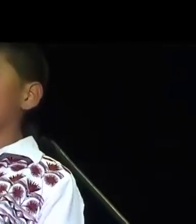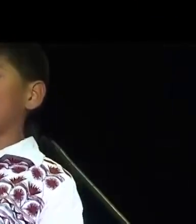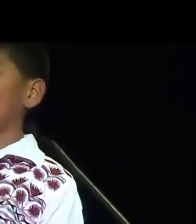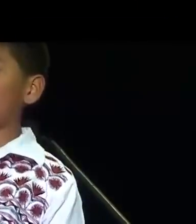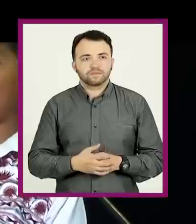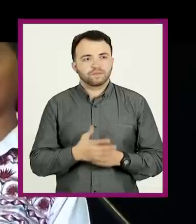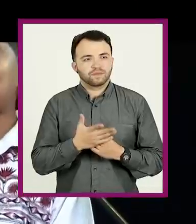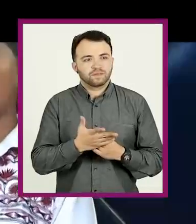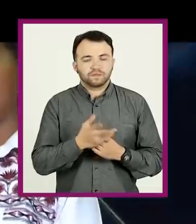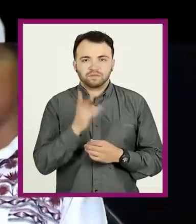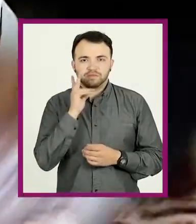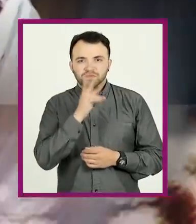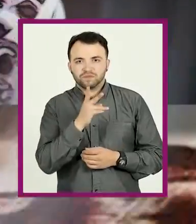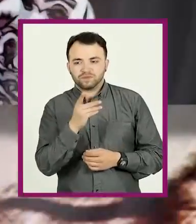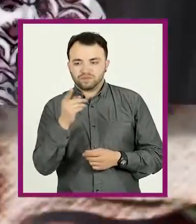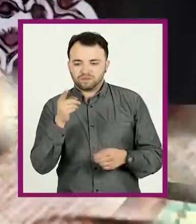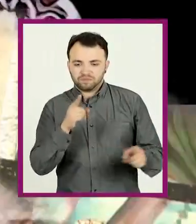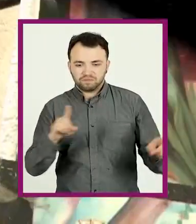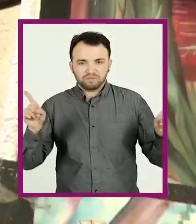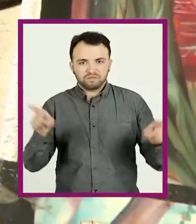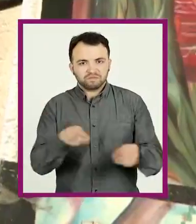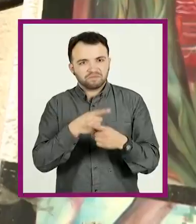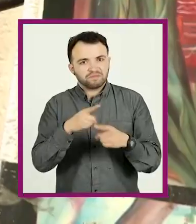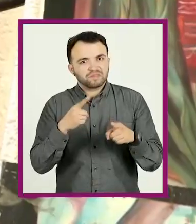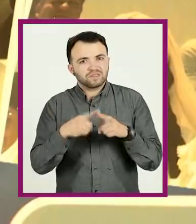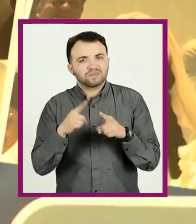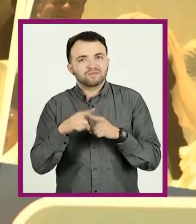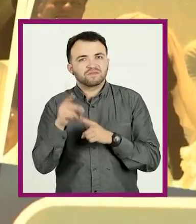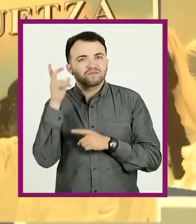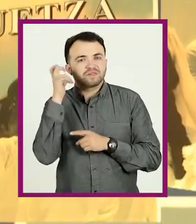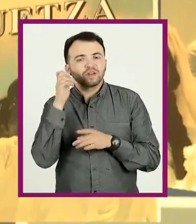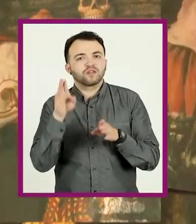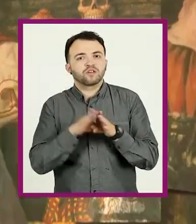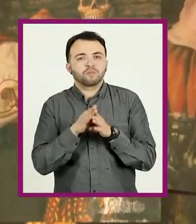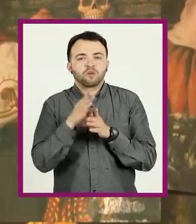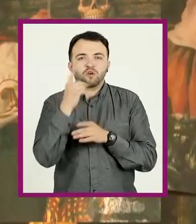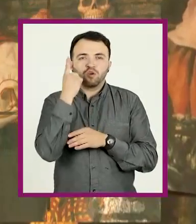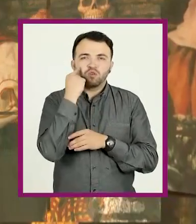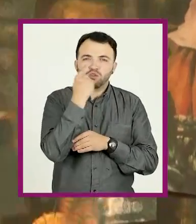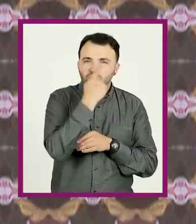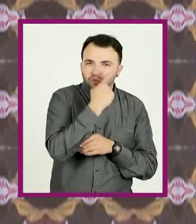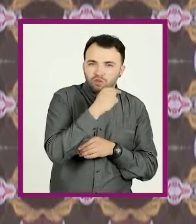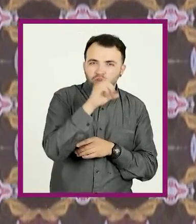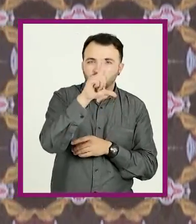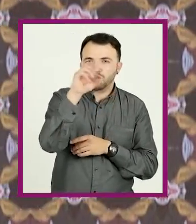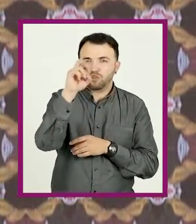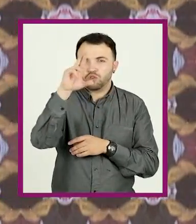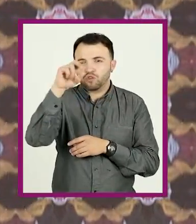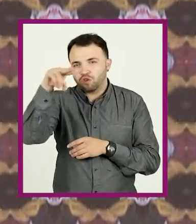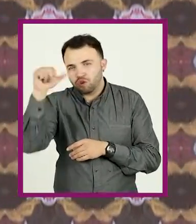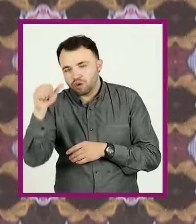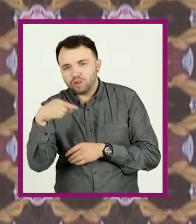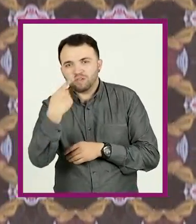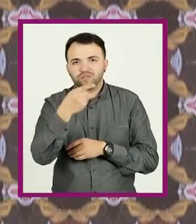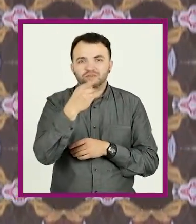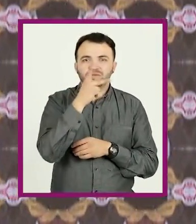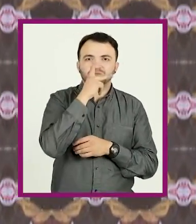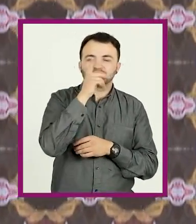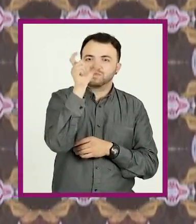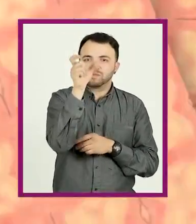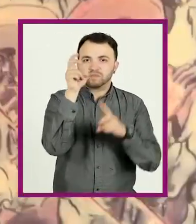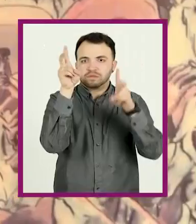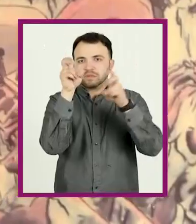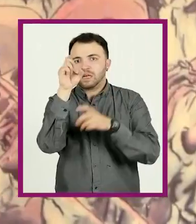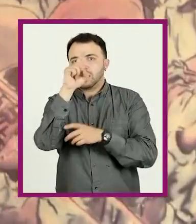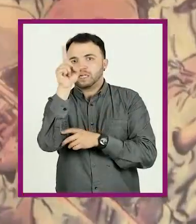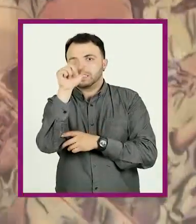La Sandunga, La Llorona, Dios nunca muere, son ejemplos de algunas de las piezas emblemáticas del estado de Oaxaca, o que son íconos